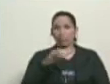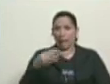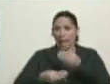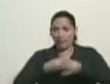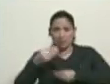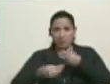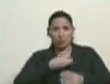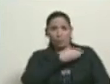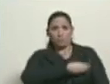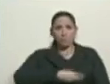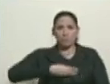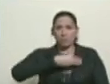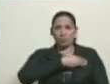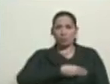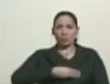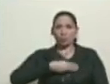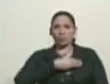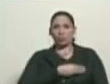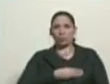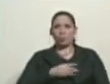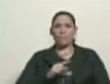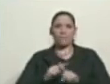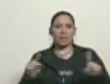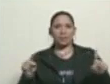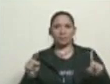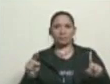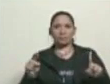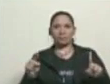misión, pero que lo llevan